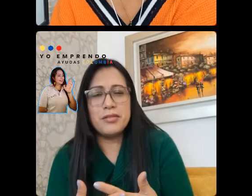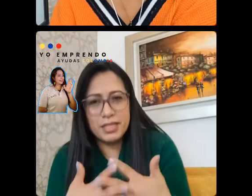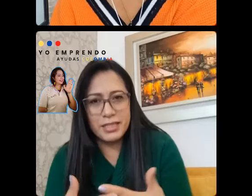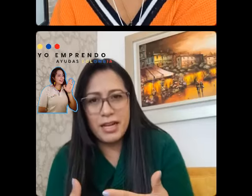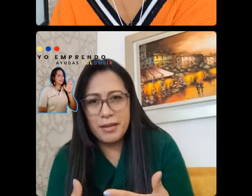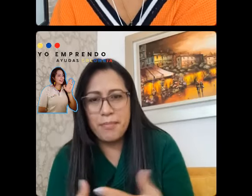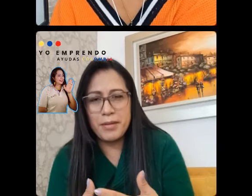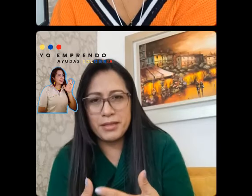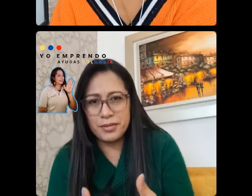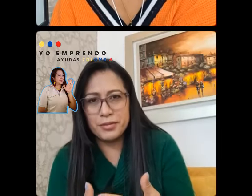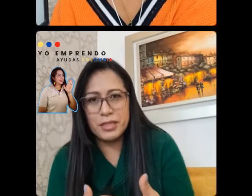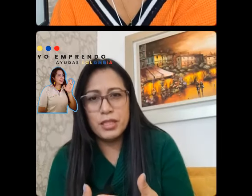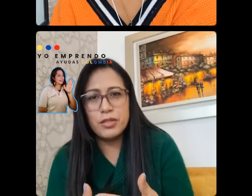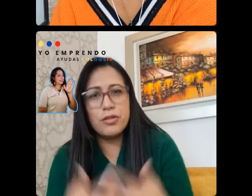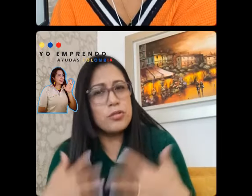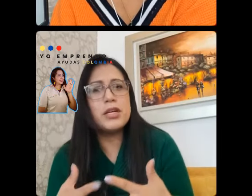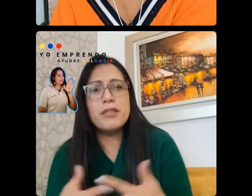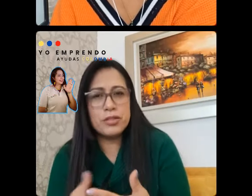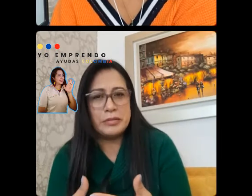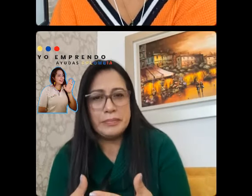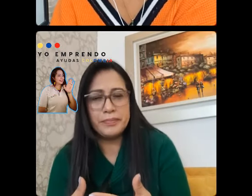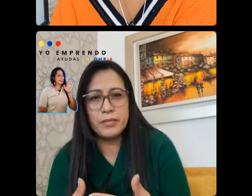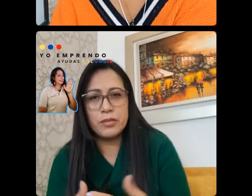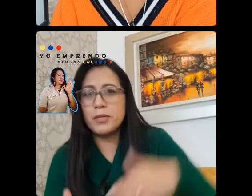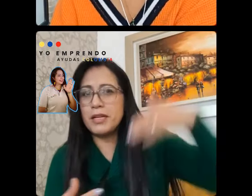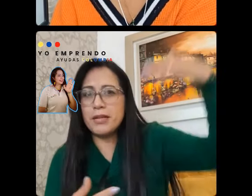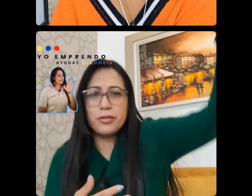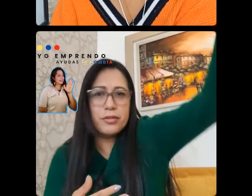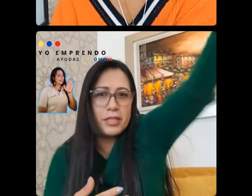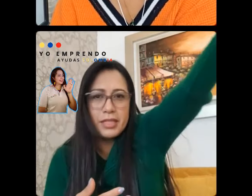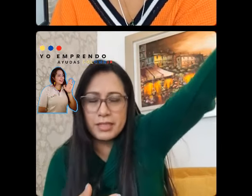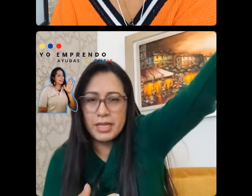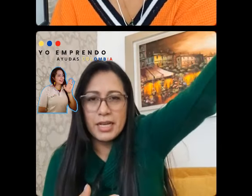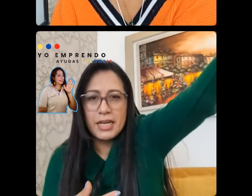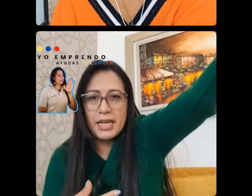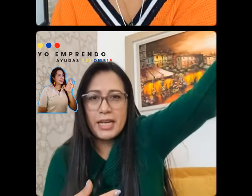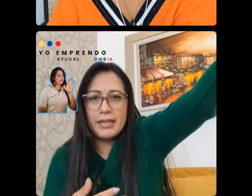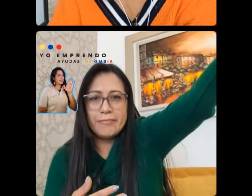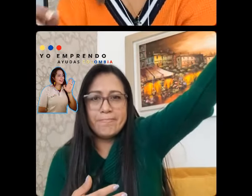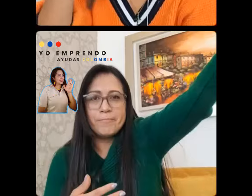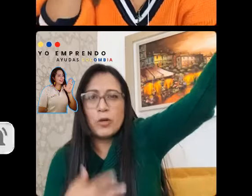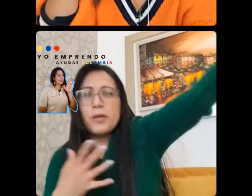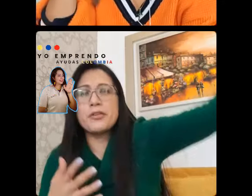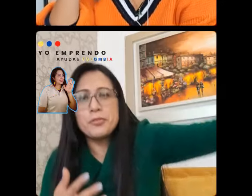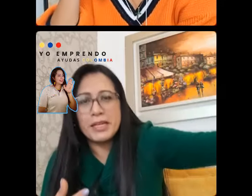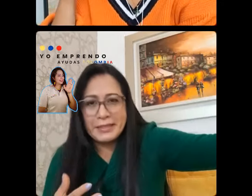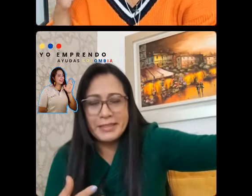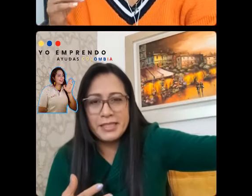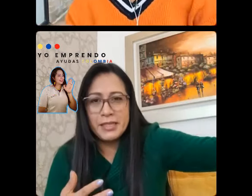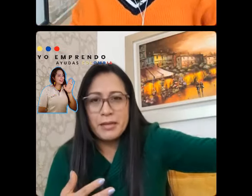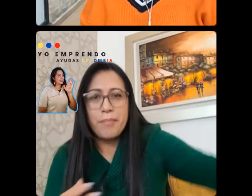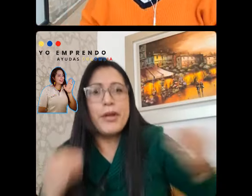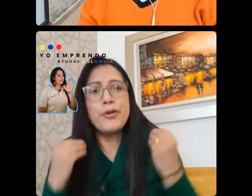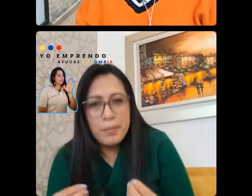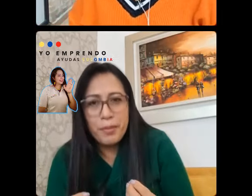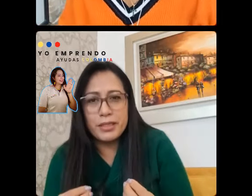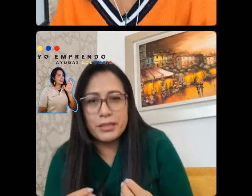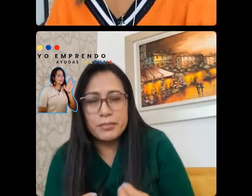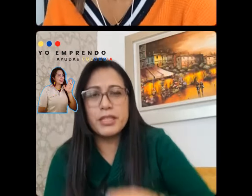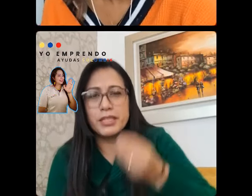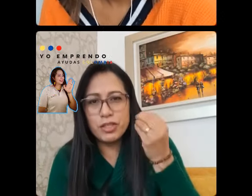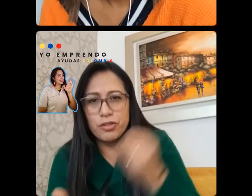los resultados de esta implementación no los voy a ver yo los van a ver dos tres eh gobiernos más pero no me